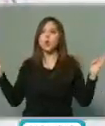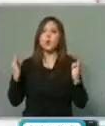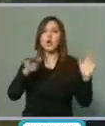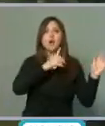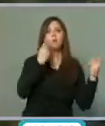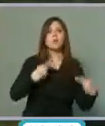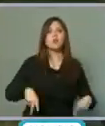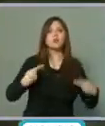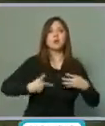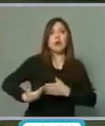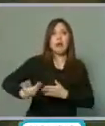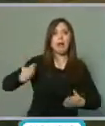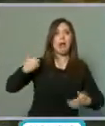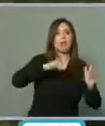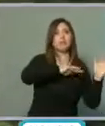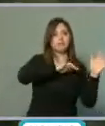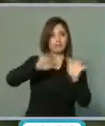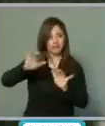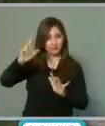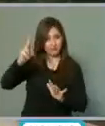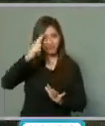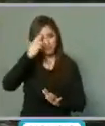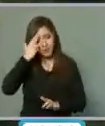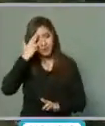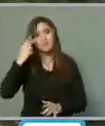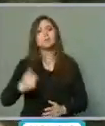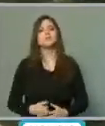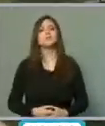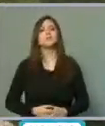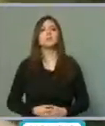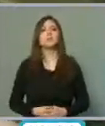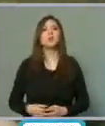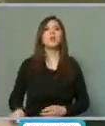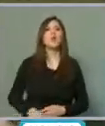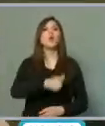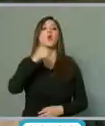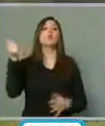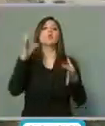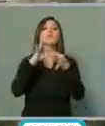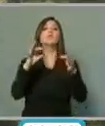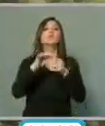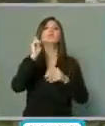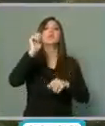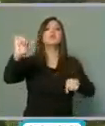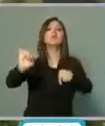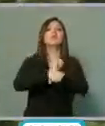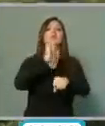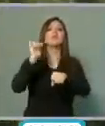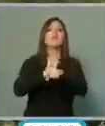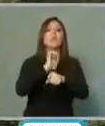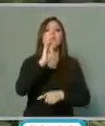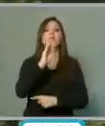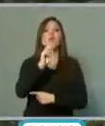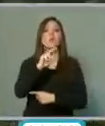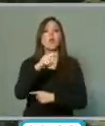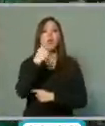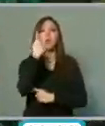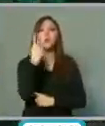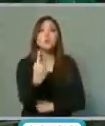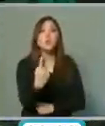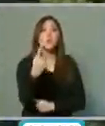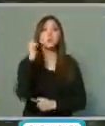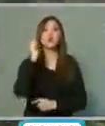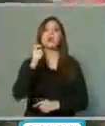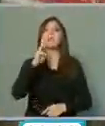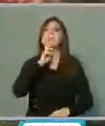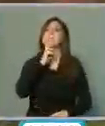pero también si nosotros hablamos sobre la Fórmula 1, Grand Prix de Sochi, también dicen que uno de